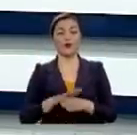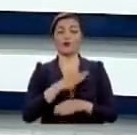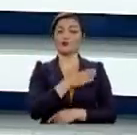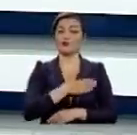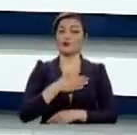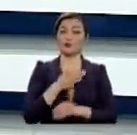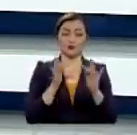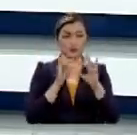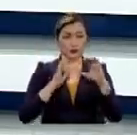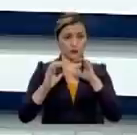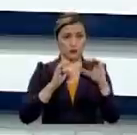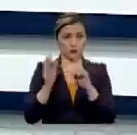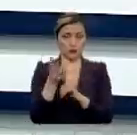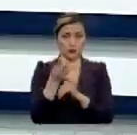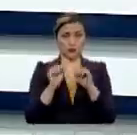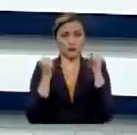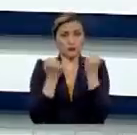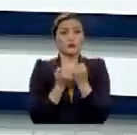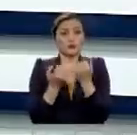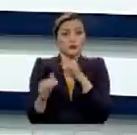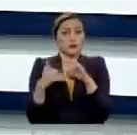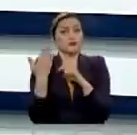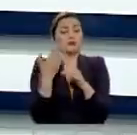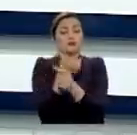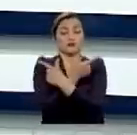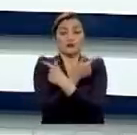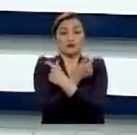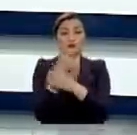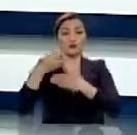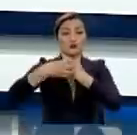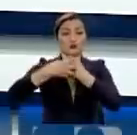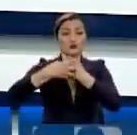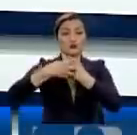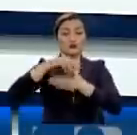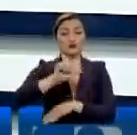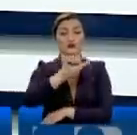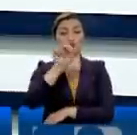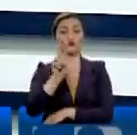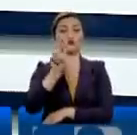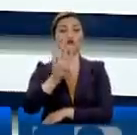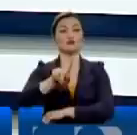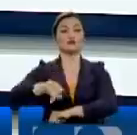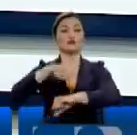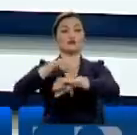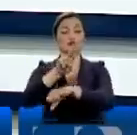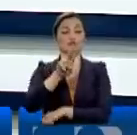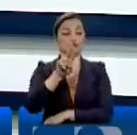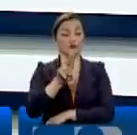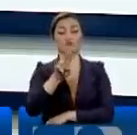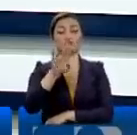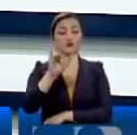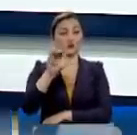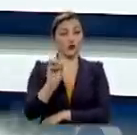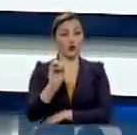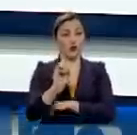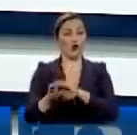comunicarse con nosotros a través de las diferentes redes sociales. Estamos en el Twitter, en el Instagram, somos @24horasuyo. También tenemos nuestro correo